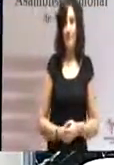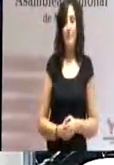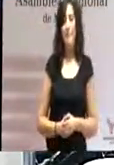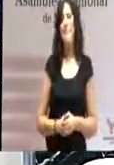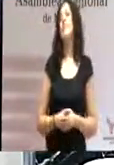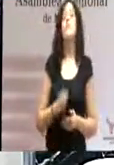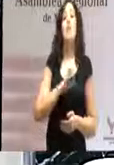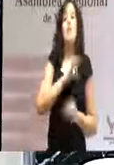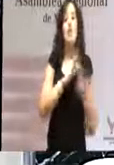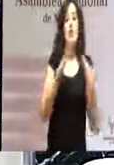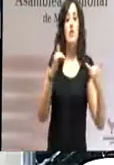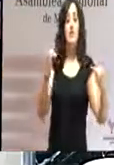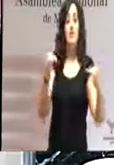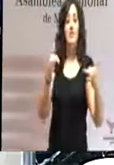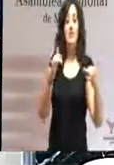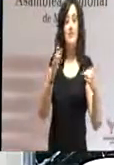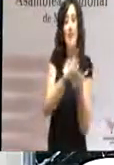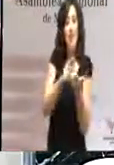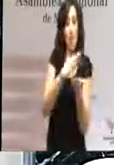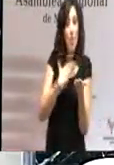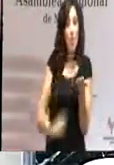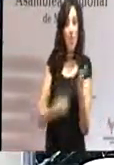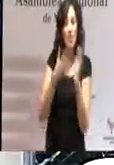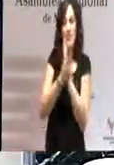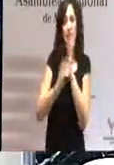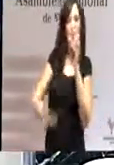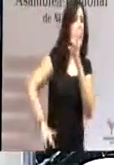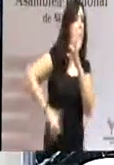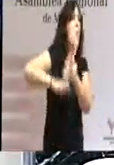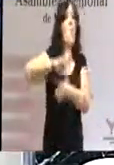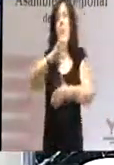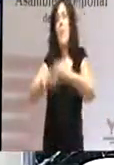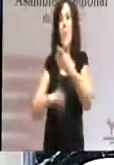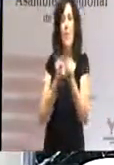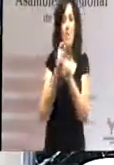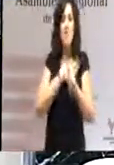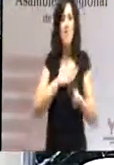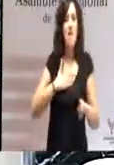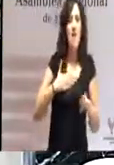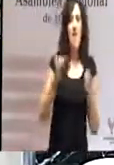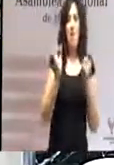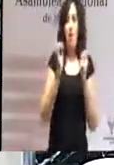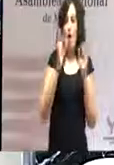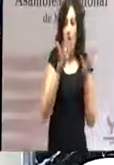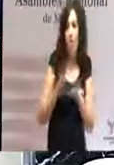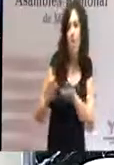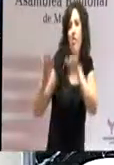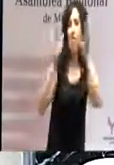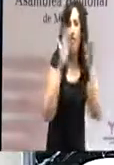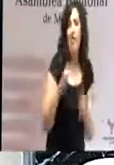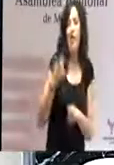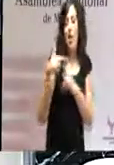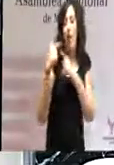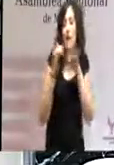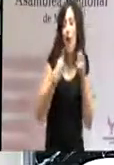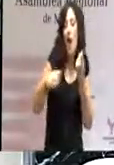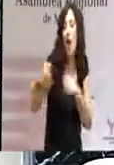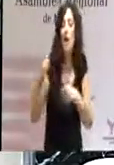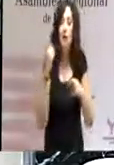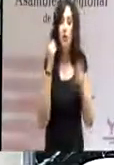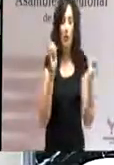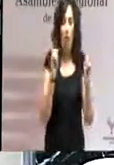Señorías, la región de Murcia no es el caos que se puede o se quiere intencionadamente vender, pero no es desde luego